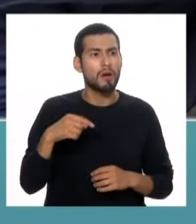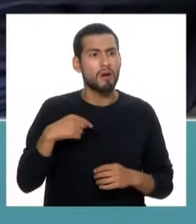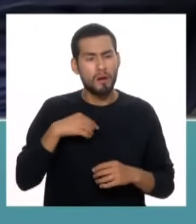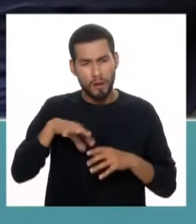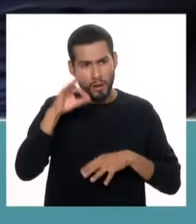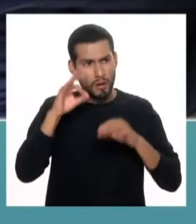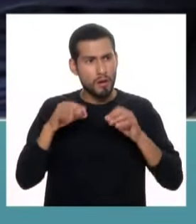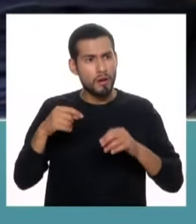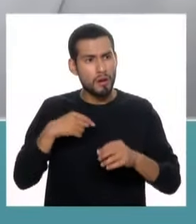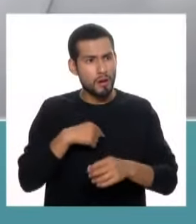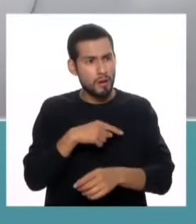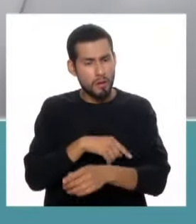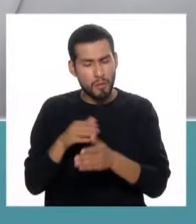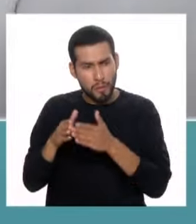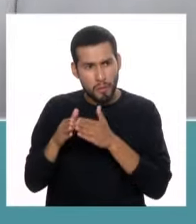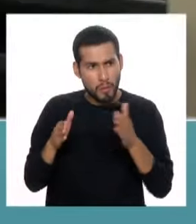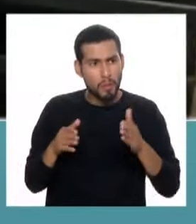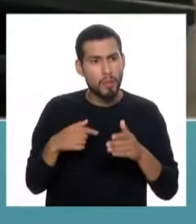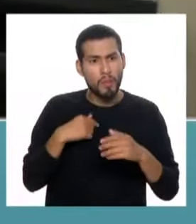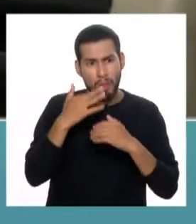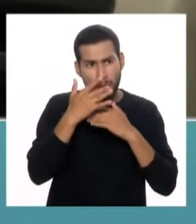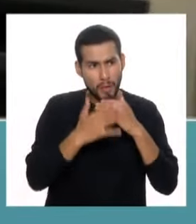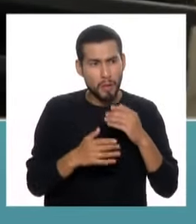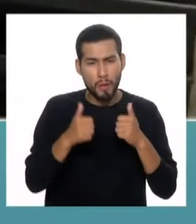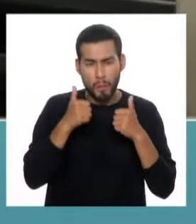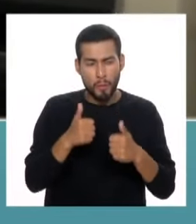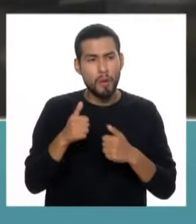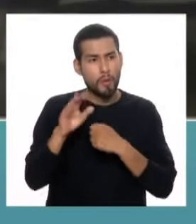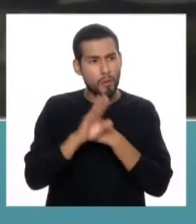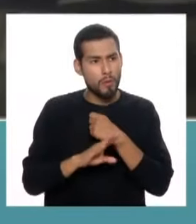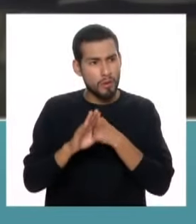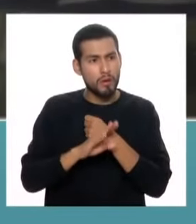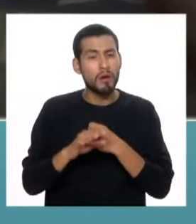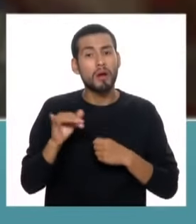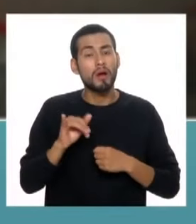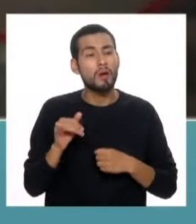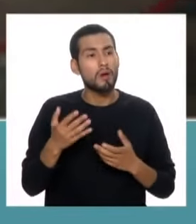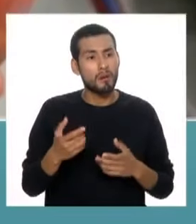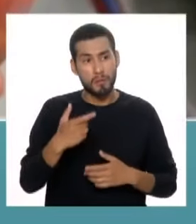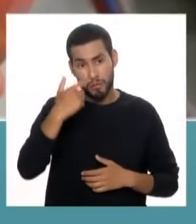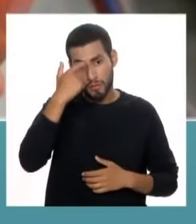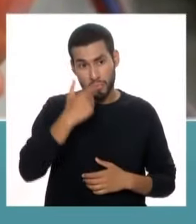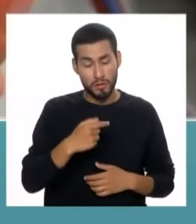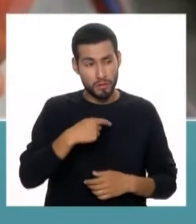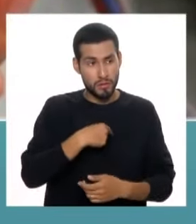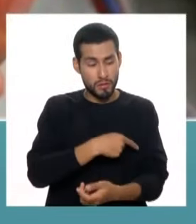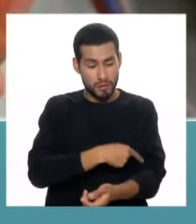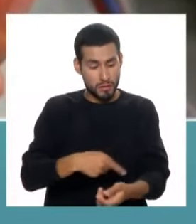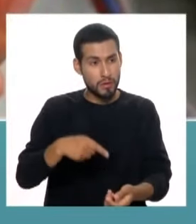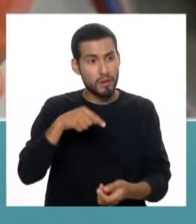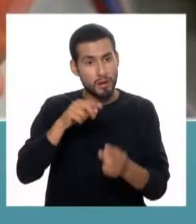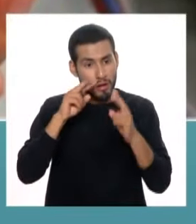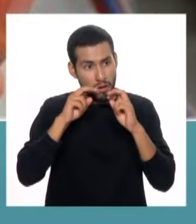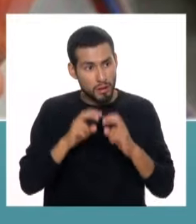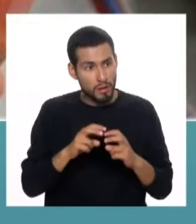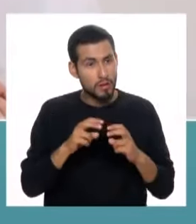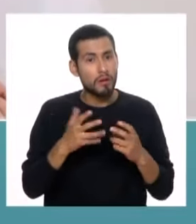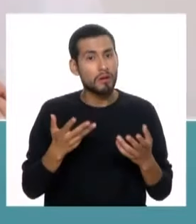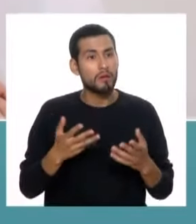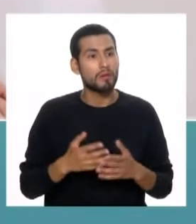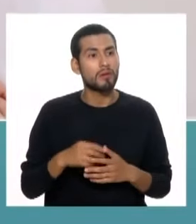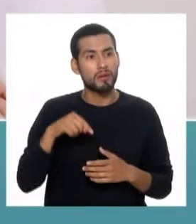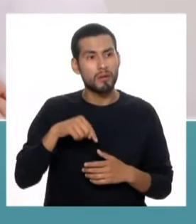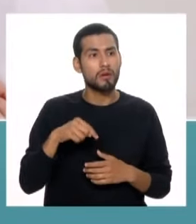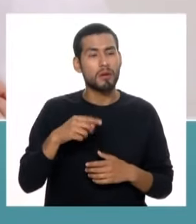eliminar periodo de ventana, hacer que sea la sangre segura y algo más. La persona que dona está chequeándose, claro, por lo tanto